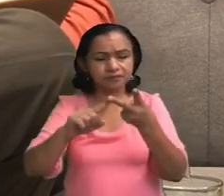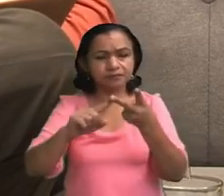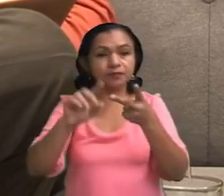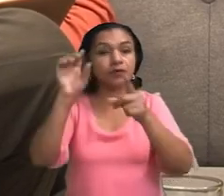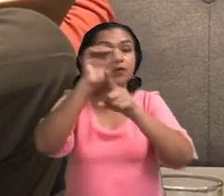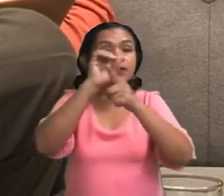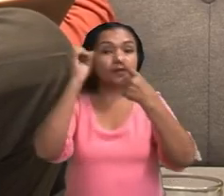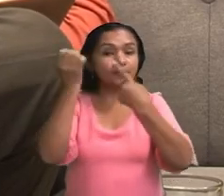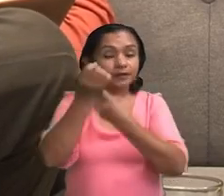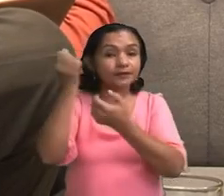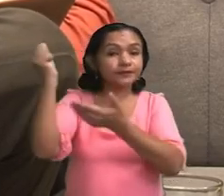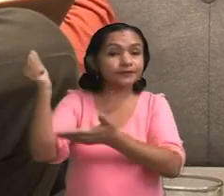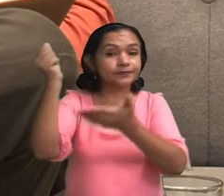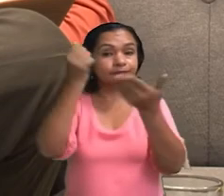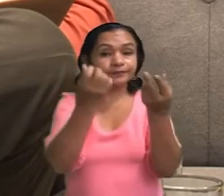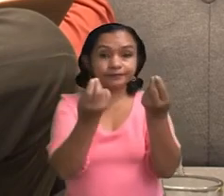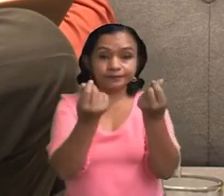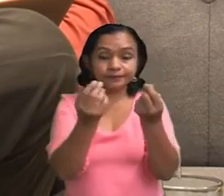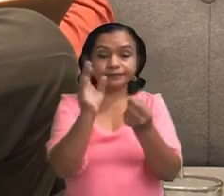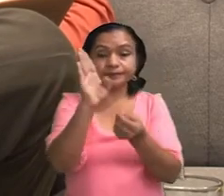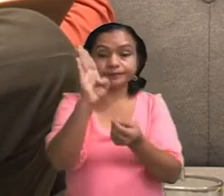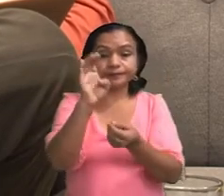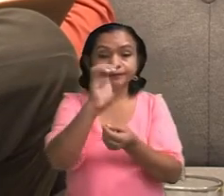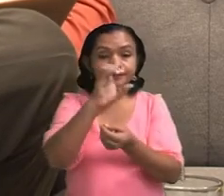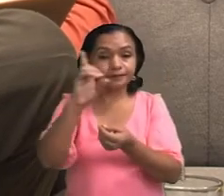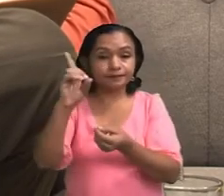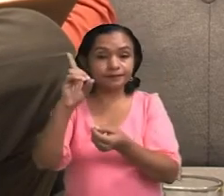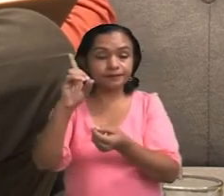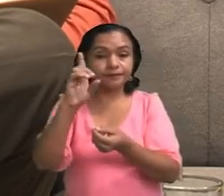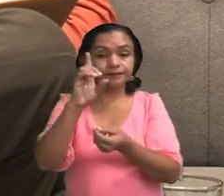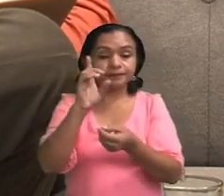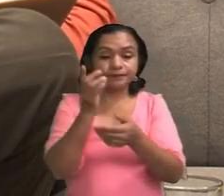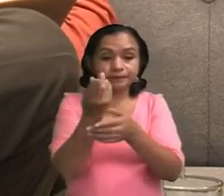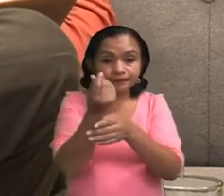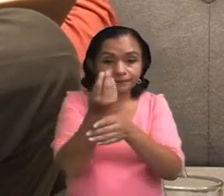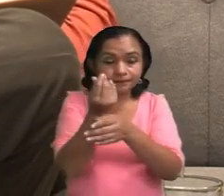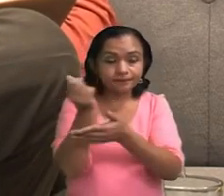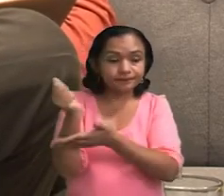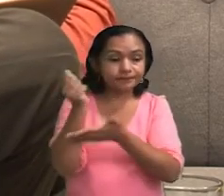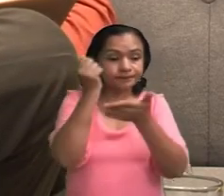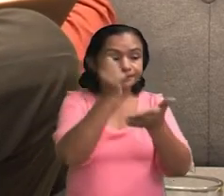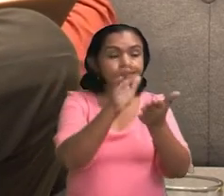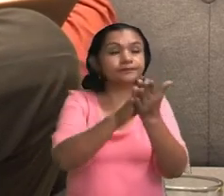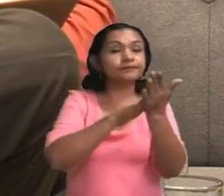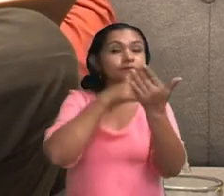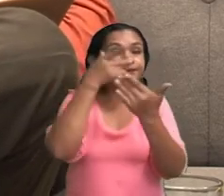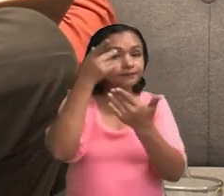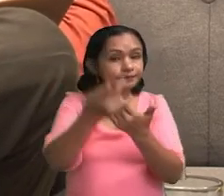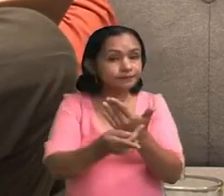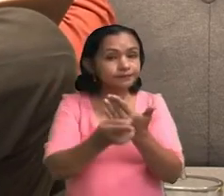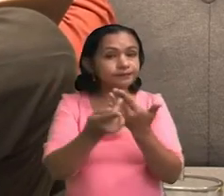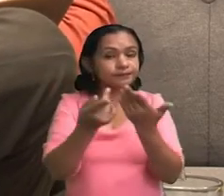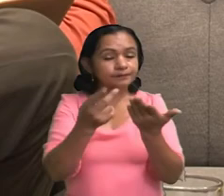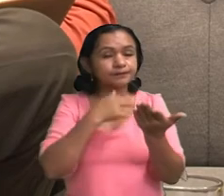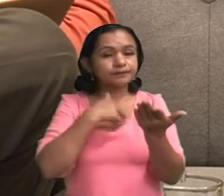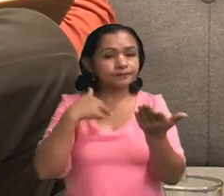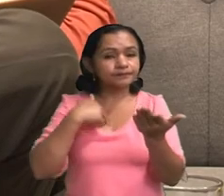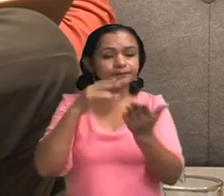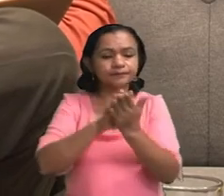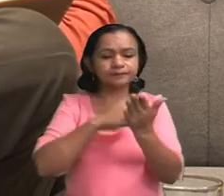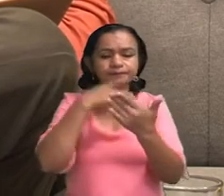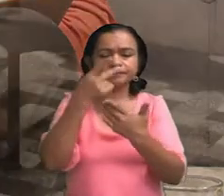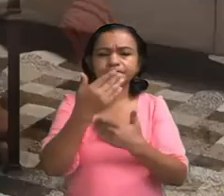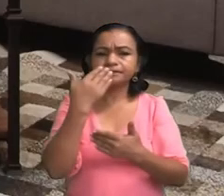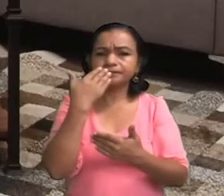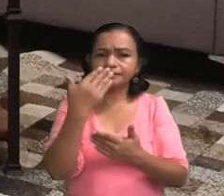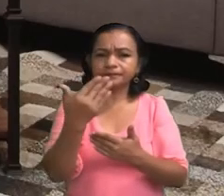incluso financieros internacionales como el BID, que ha puesto recursos para estos programas porque lógicamente han sido programas